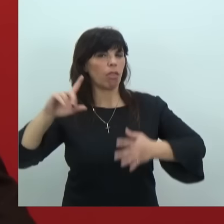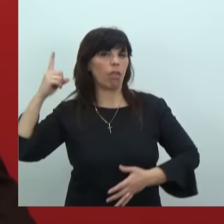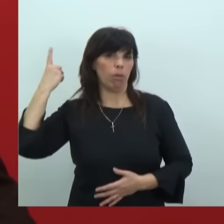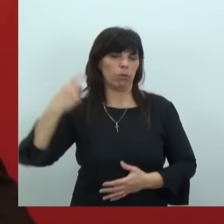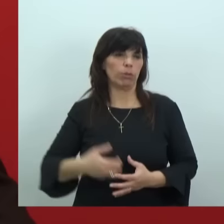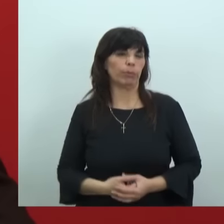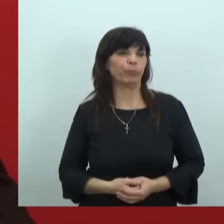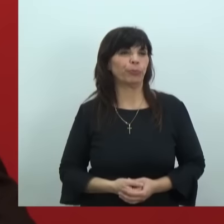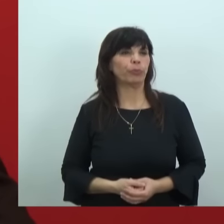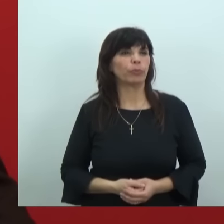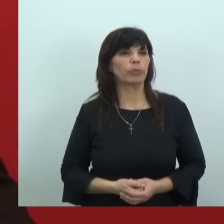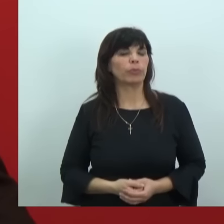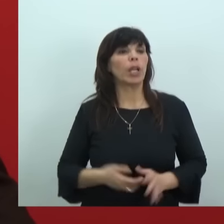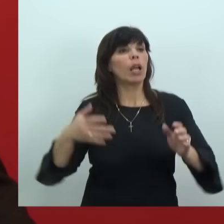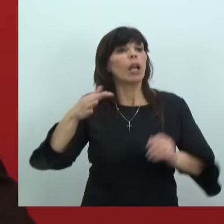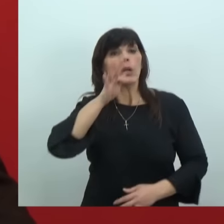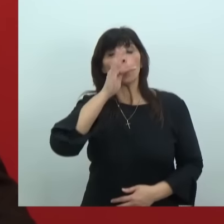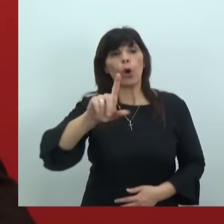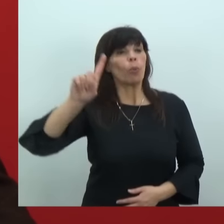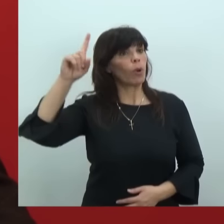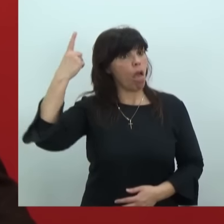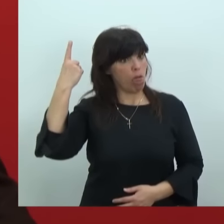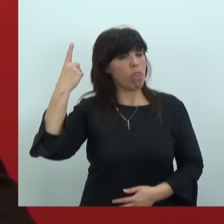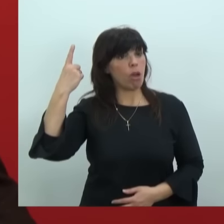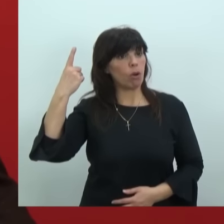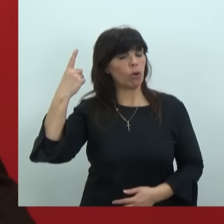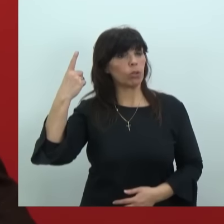La promesa de Dios tiene un proceso.